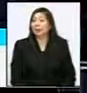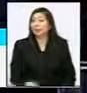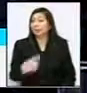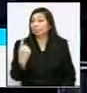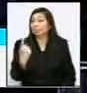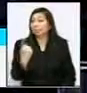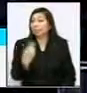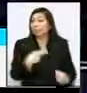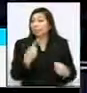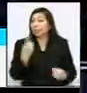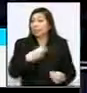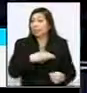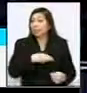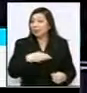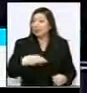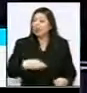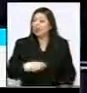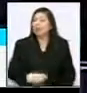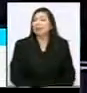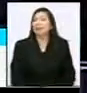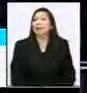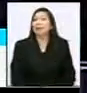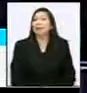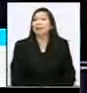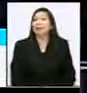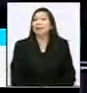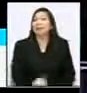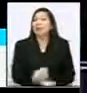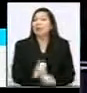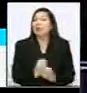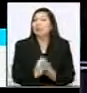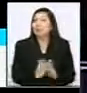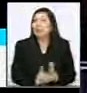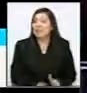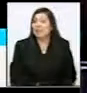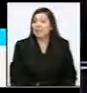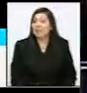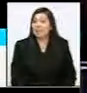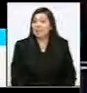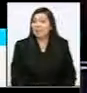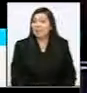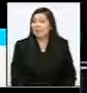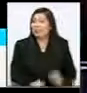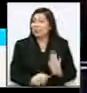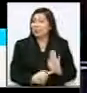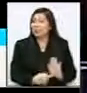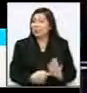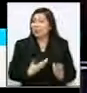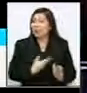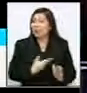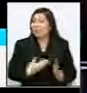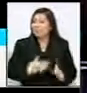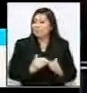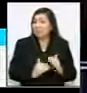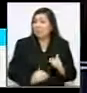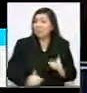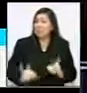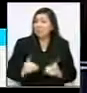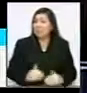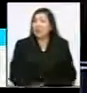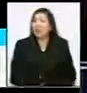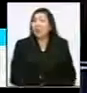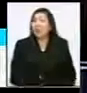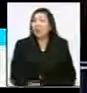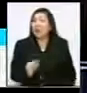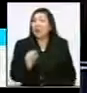el cargo de primer ministro de forma tal que es presidente del partido mayoritario,